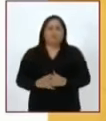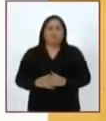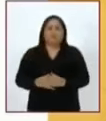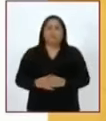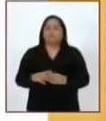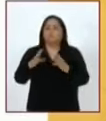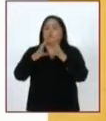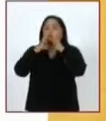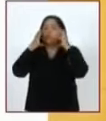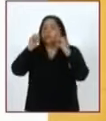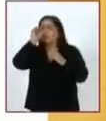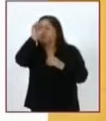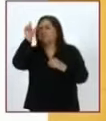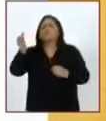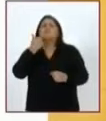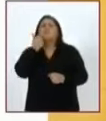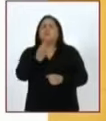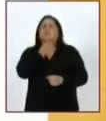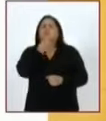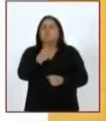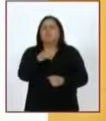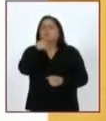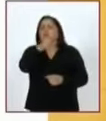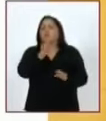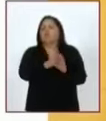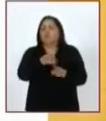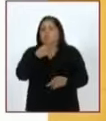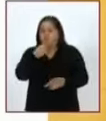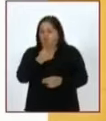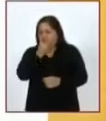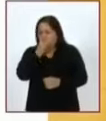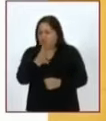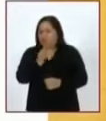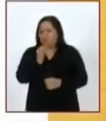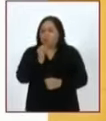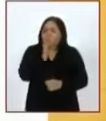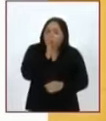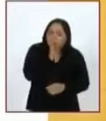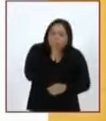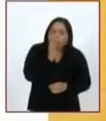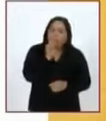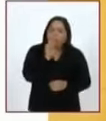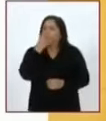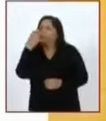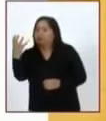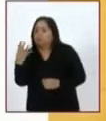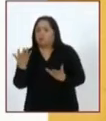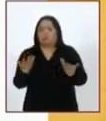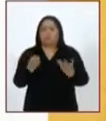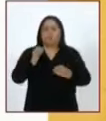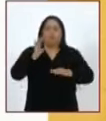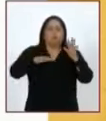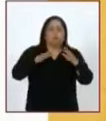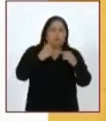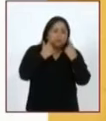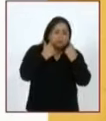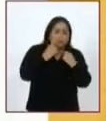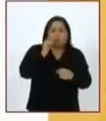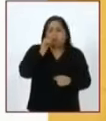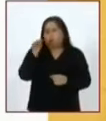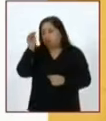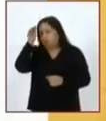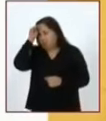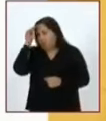Los globos nos indican la manera en la que habla tu personaje, si es un susurro, un grito, o si está llorando, pensando